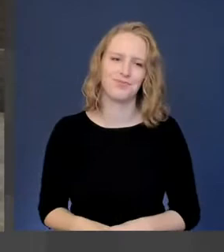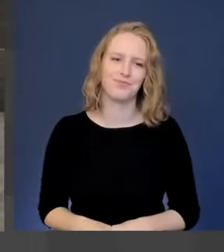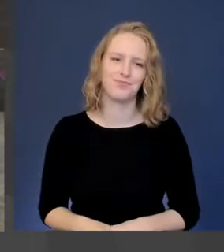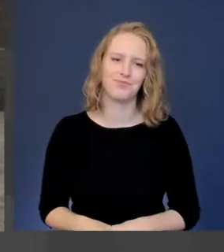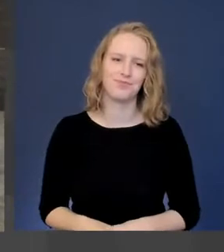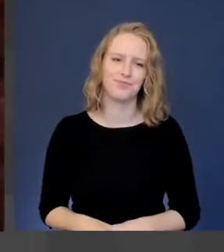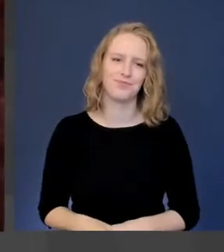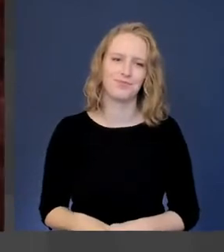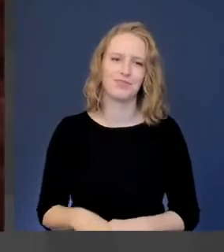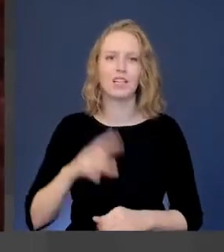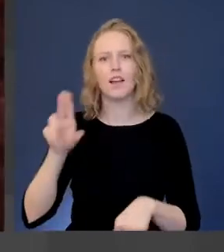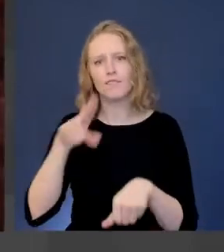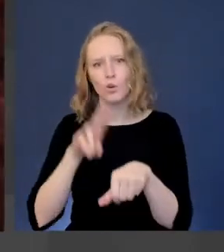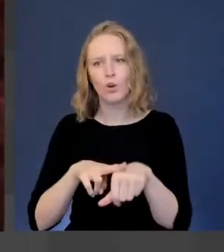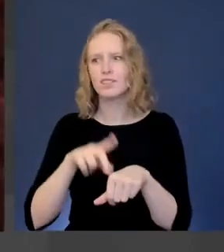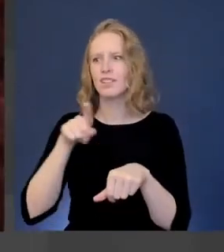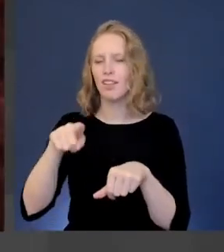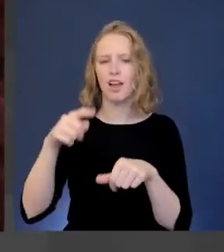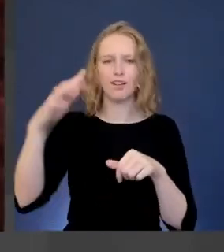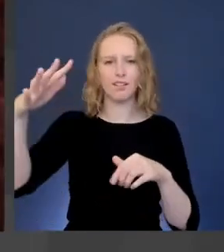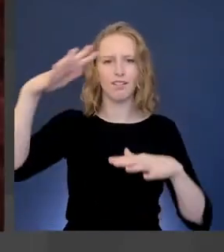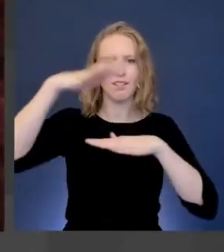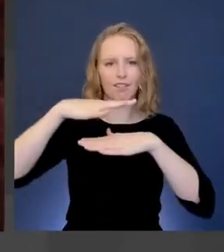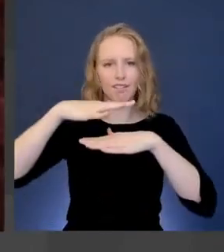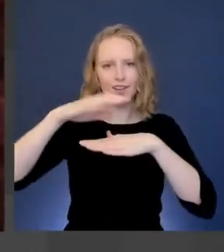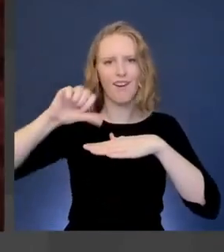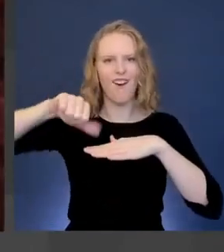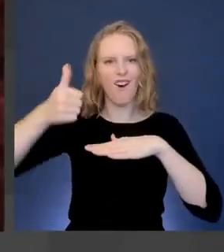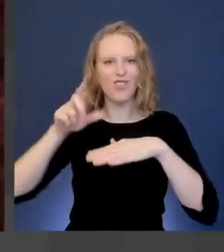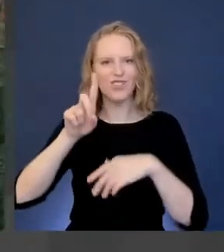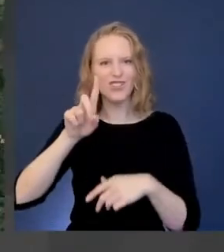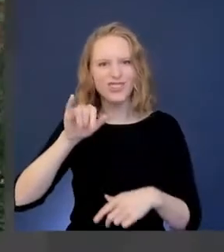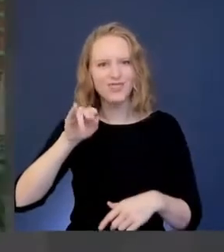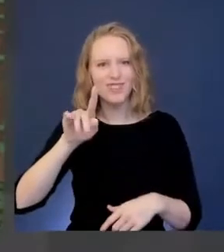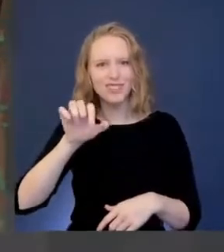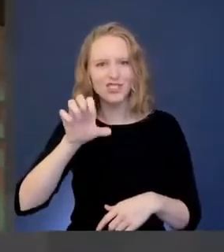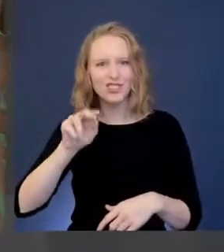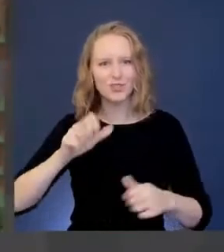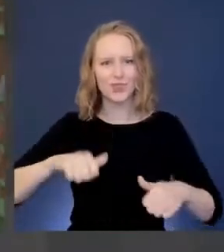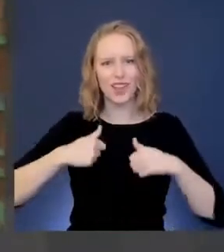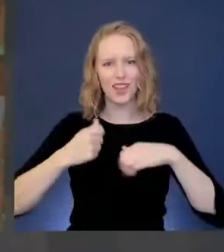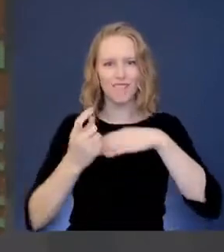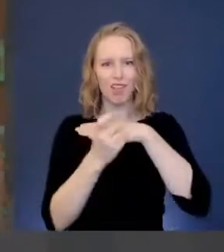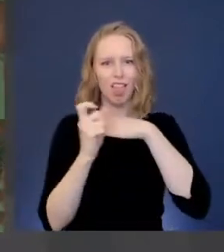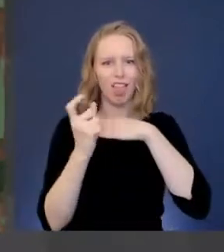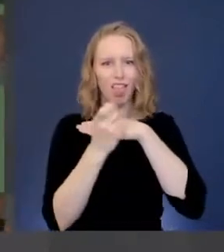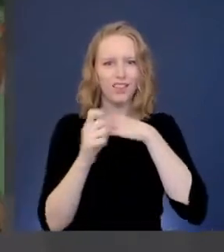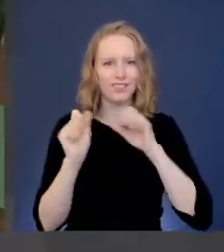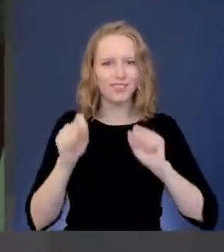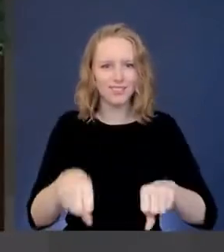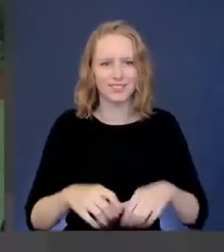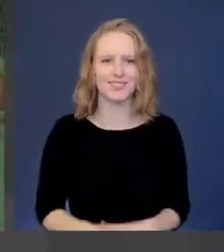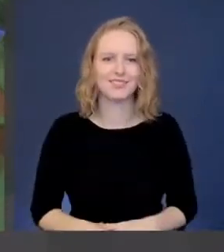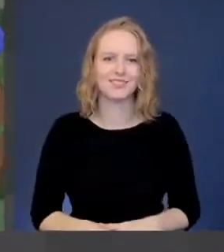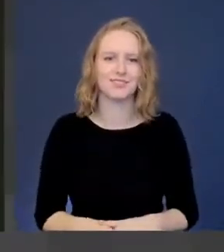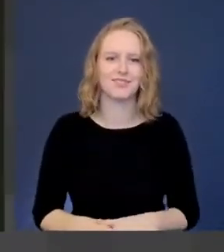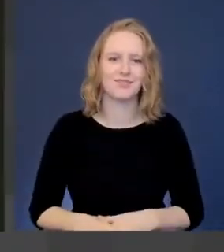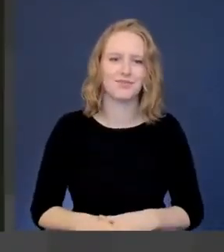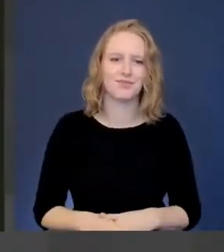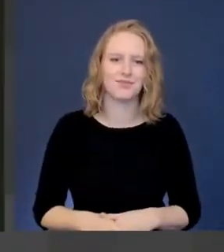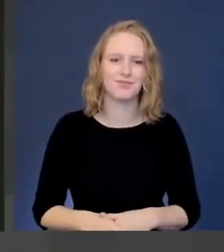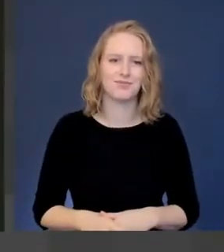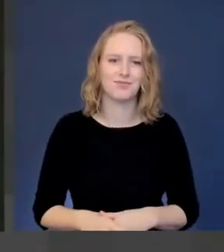esta versión de Halloween nos trajo esta maravillosa nueva dimensión. Llegando a la beta 1.8, dio inicio